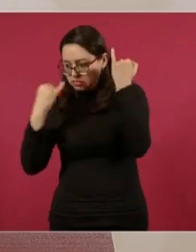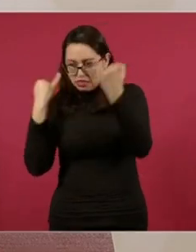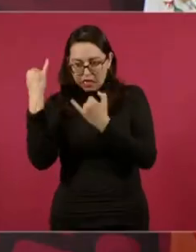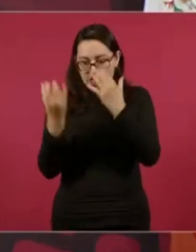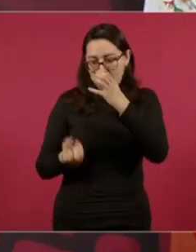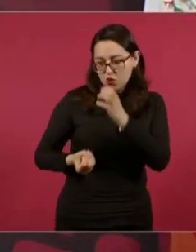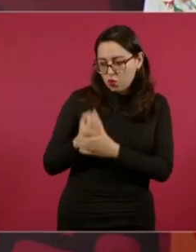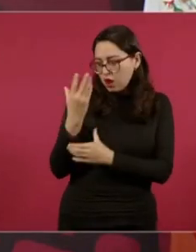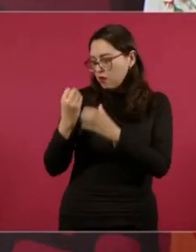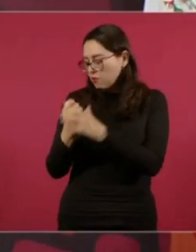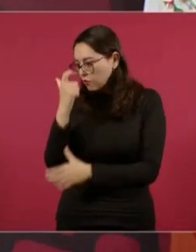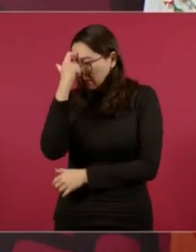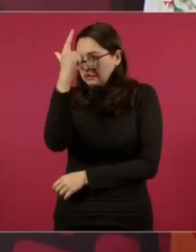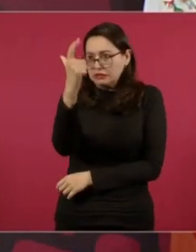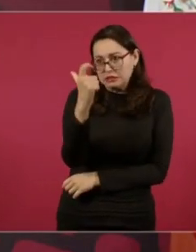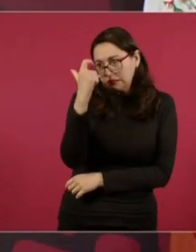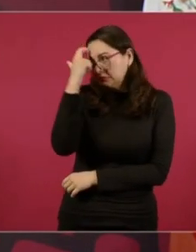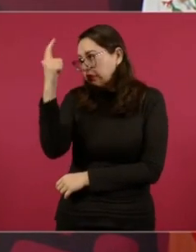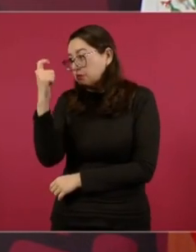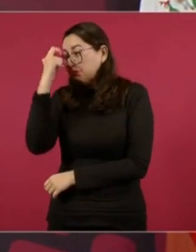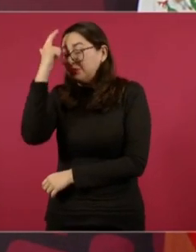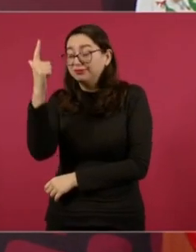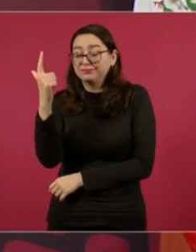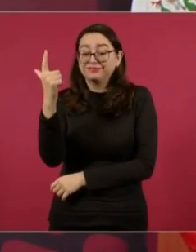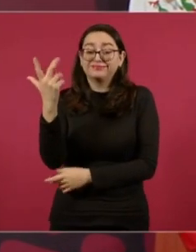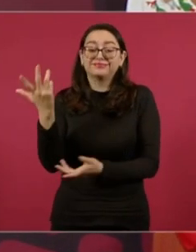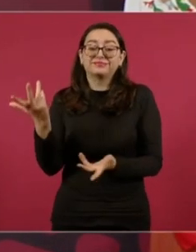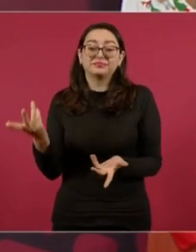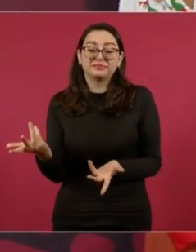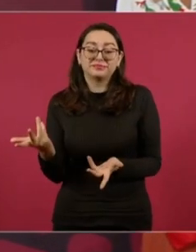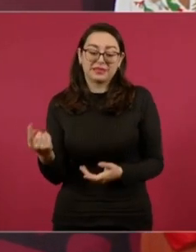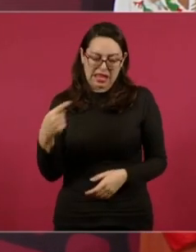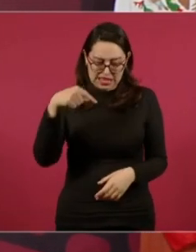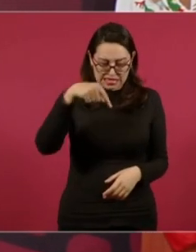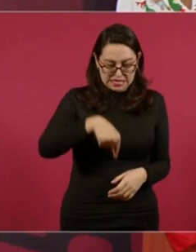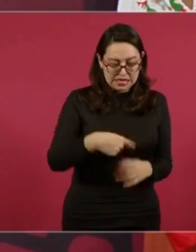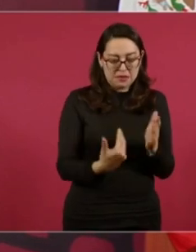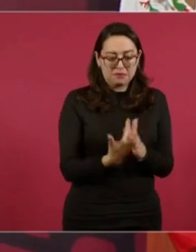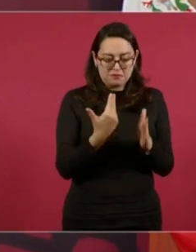llevamos la ventaja de que tenemos información